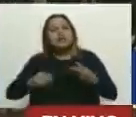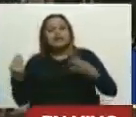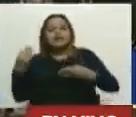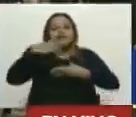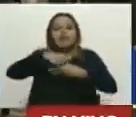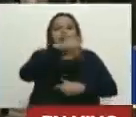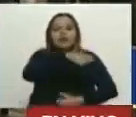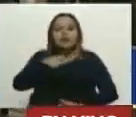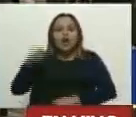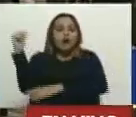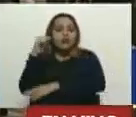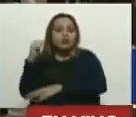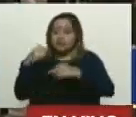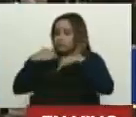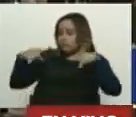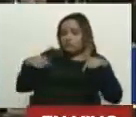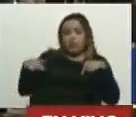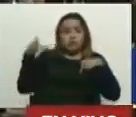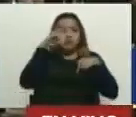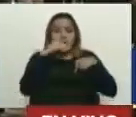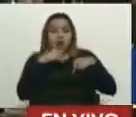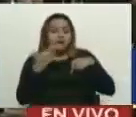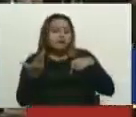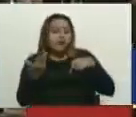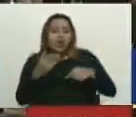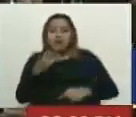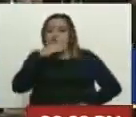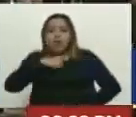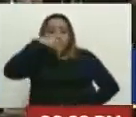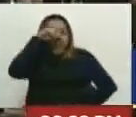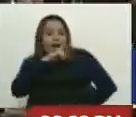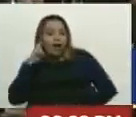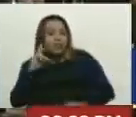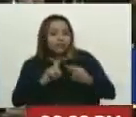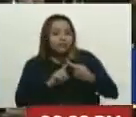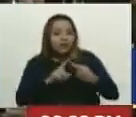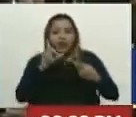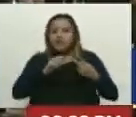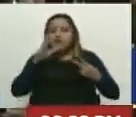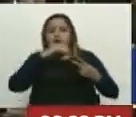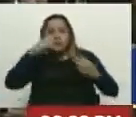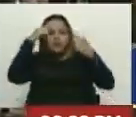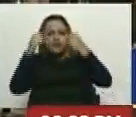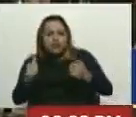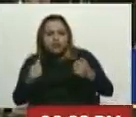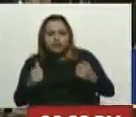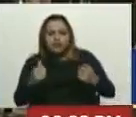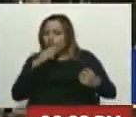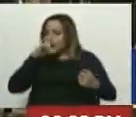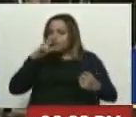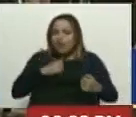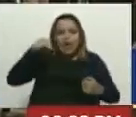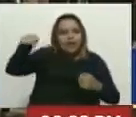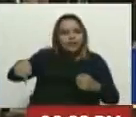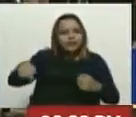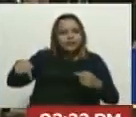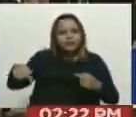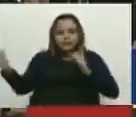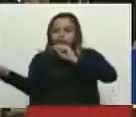si nosotros no existiéramos, no estuvieran los padres, no estuvieran los especialistas y no estuviéramos aquí discutiendo esta ley de